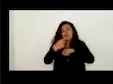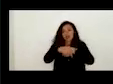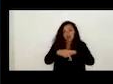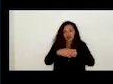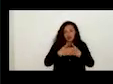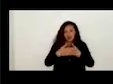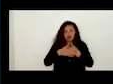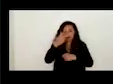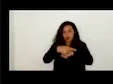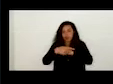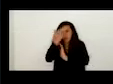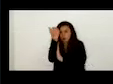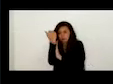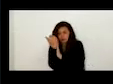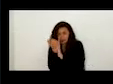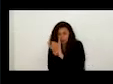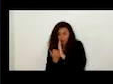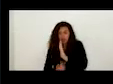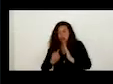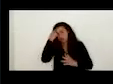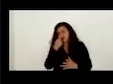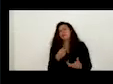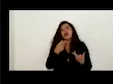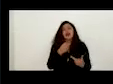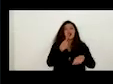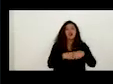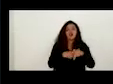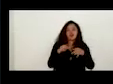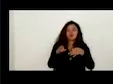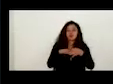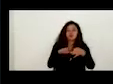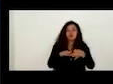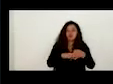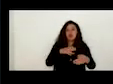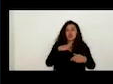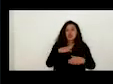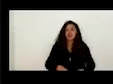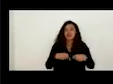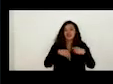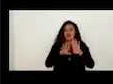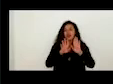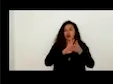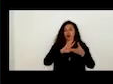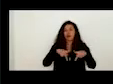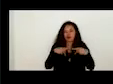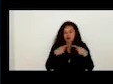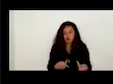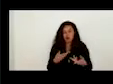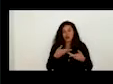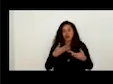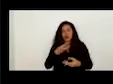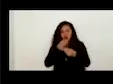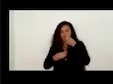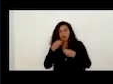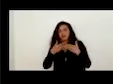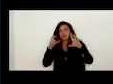enfermedades crónico-degenerativas, que son las que actualmente relacionadas a la alimentación tienen en jaque a nuestro